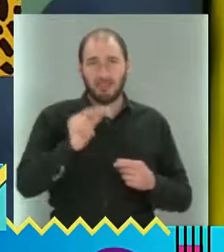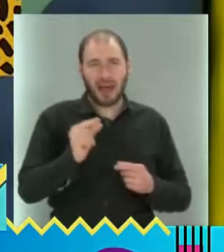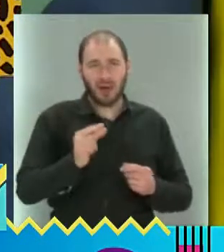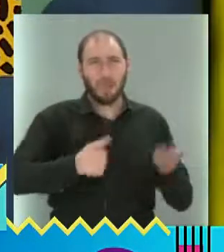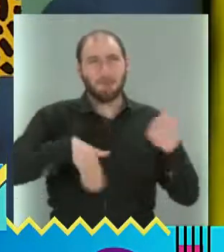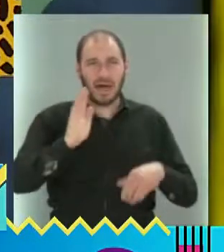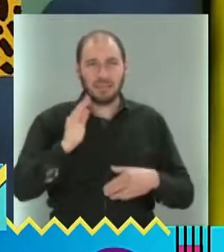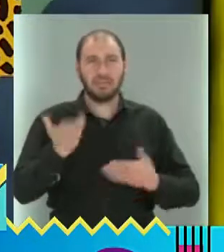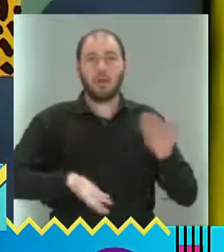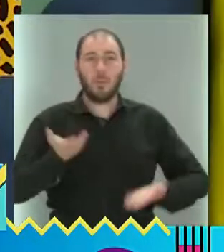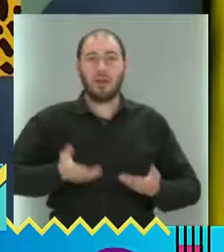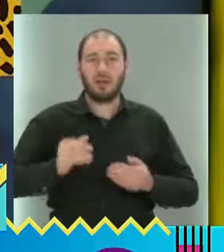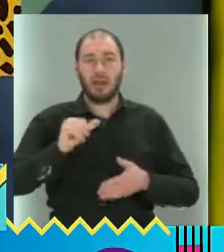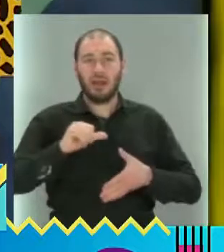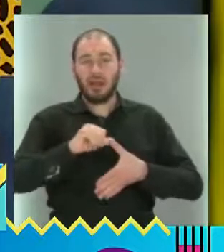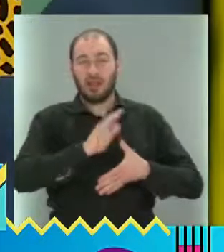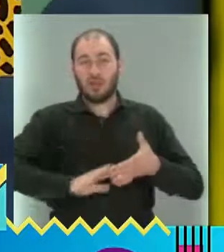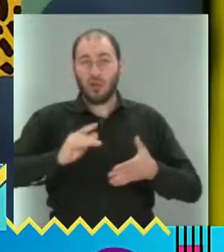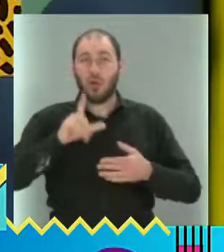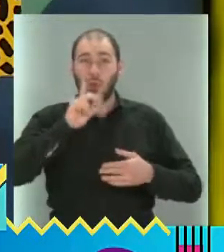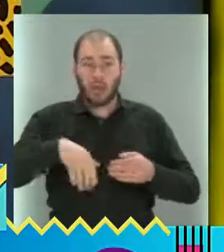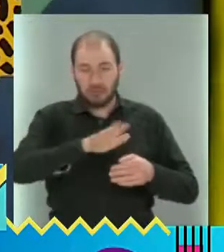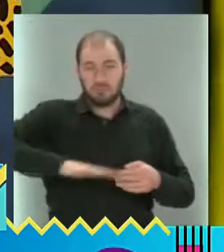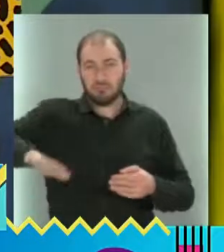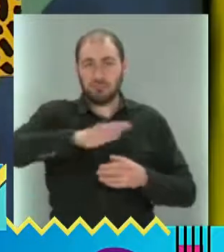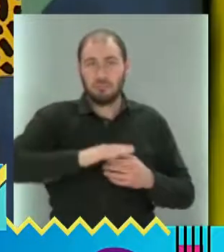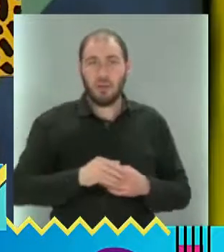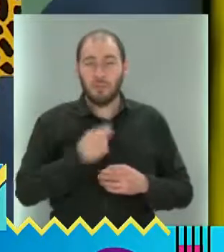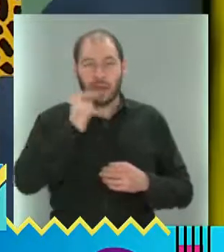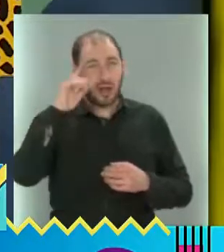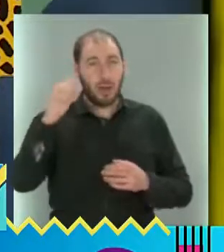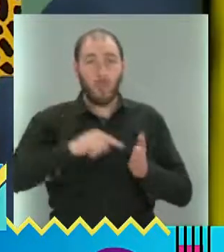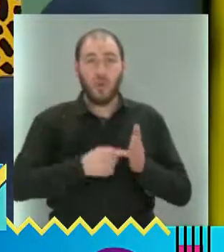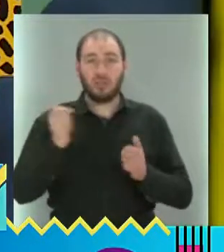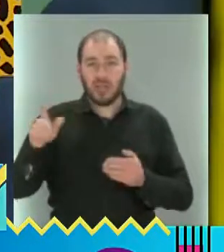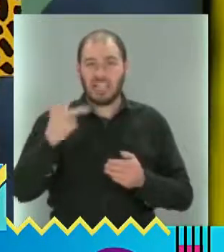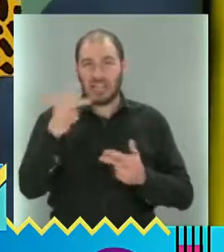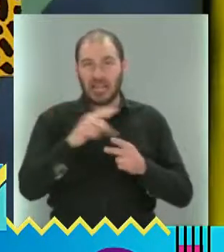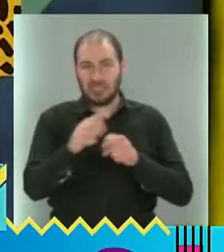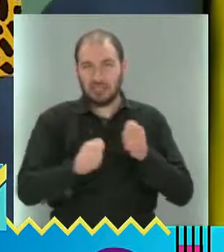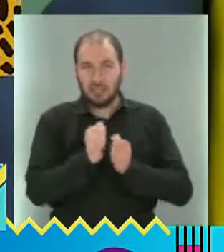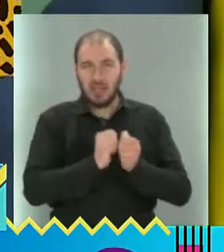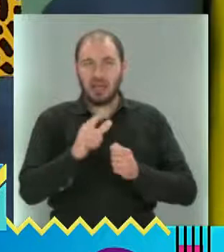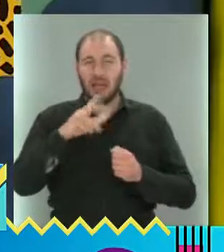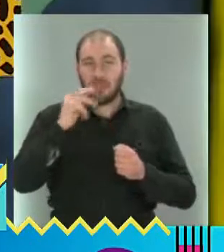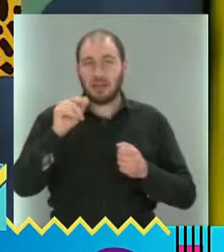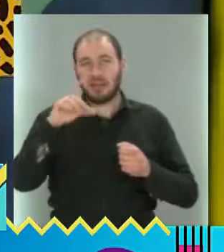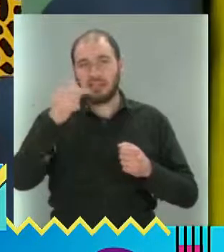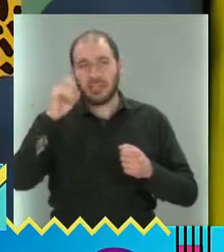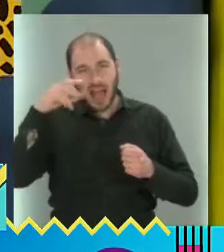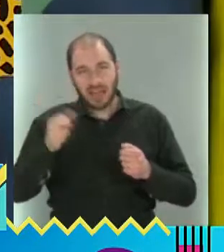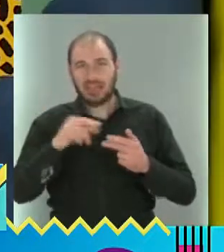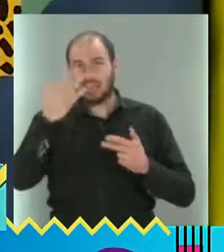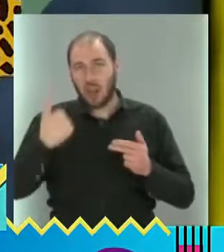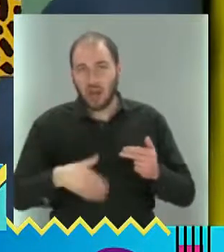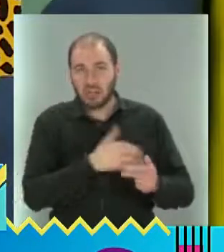bajo de todas las regiones abastecidas de Luján de Cuyo. Porque no nos olvidemos que en Buenos Aires tenés tres refinerías, tenés La Plata, tenés Ensenada, tenés San